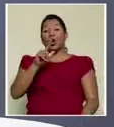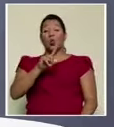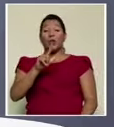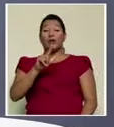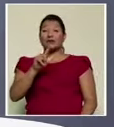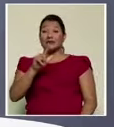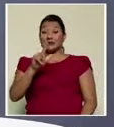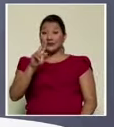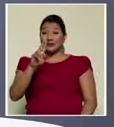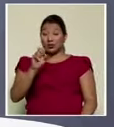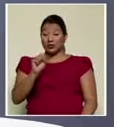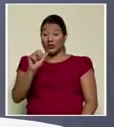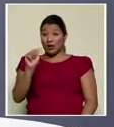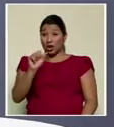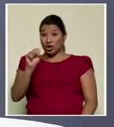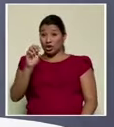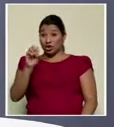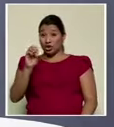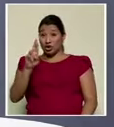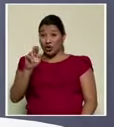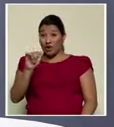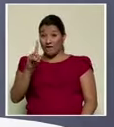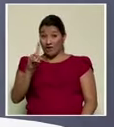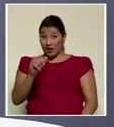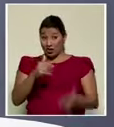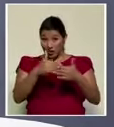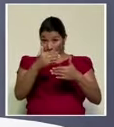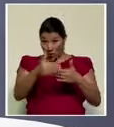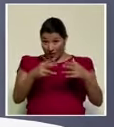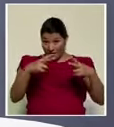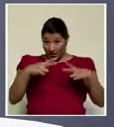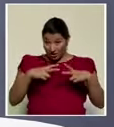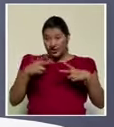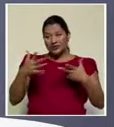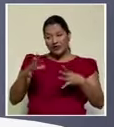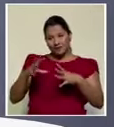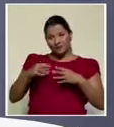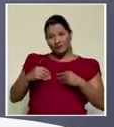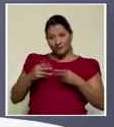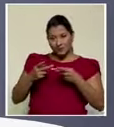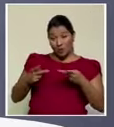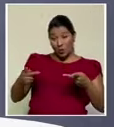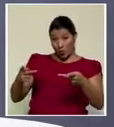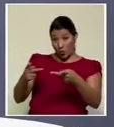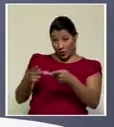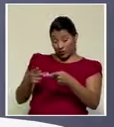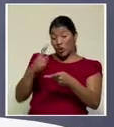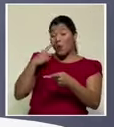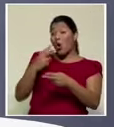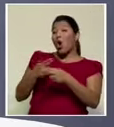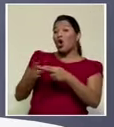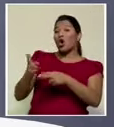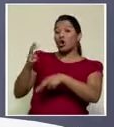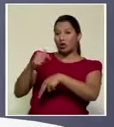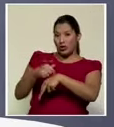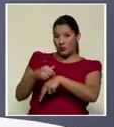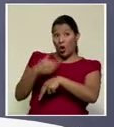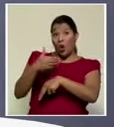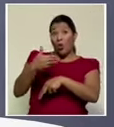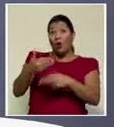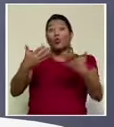manera interina, y el tribunal tendrá que, una vez sea efectiva la renuncia de